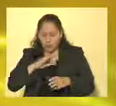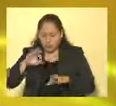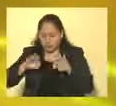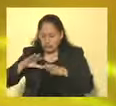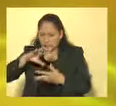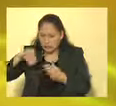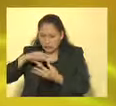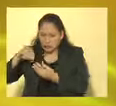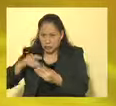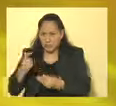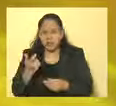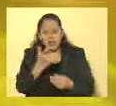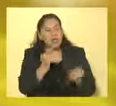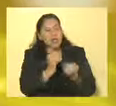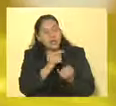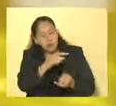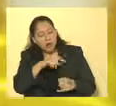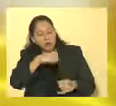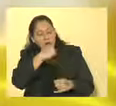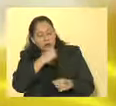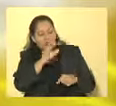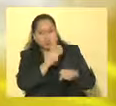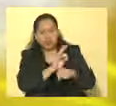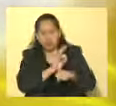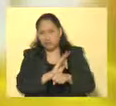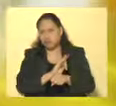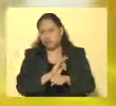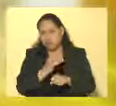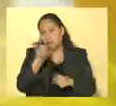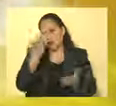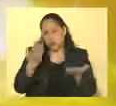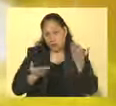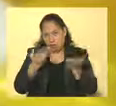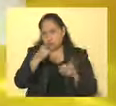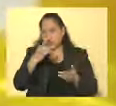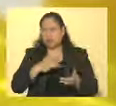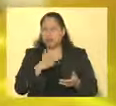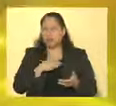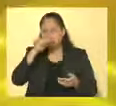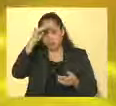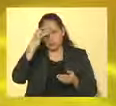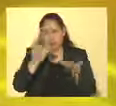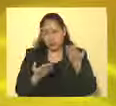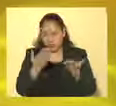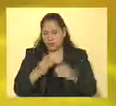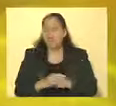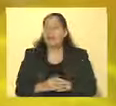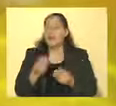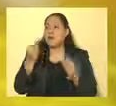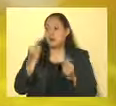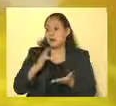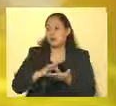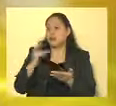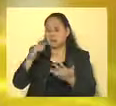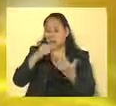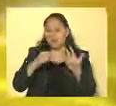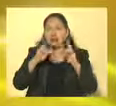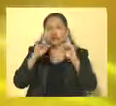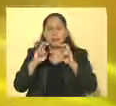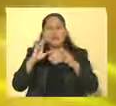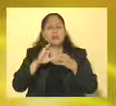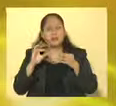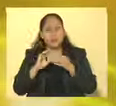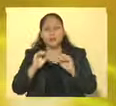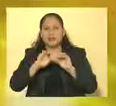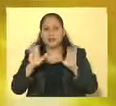sobre todo a la necesidad del adulto mayor. Bien. Qué importante, abogada. Pues muchísimas gracias por aclararnos todas las dudas. ¿No